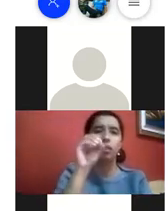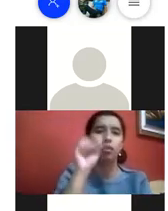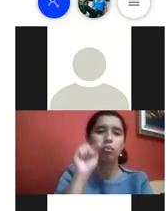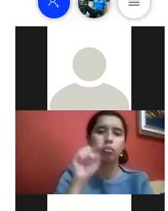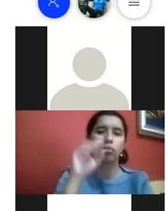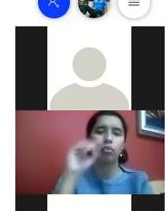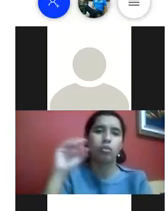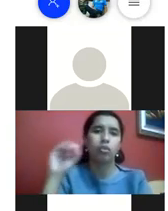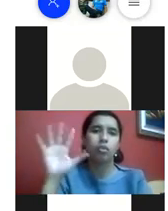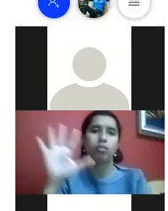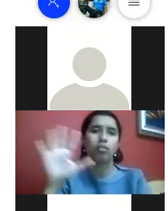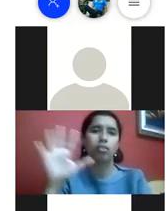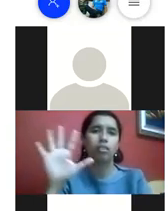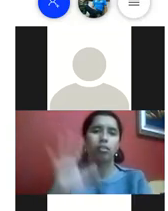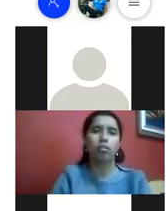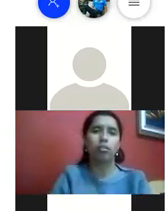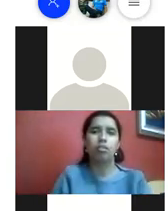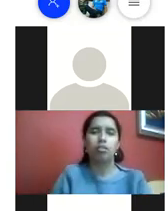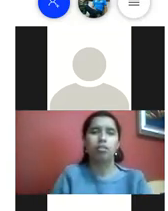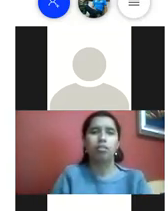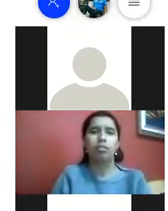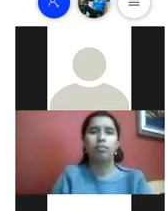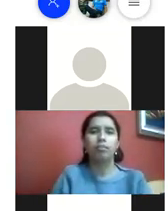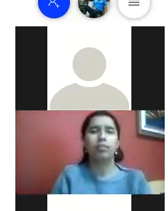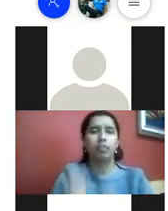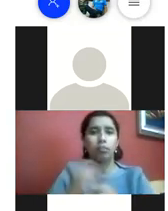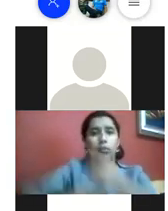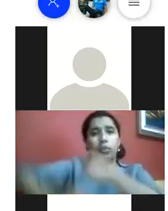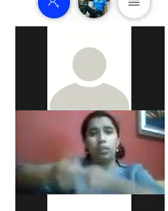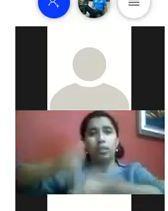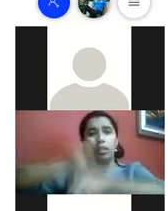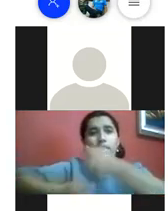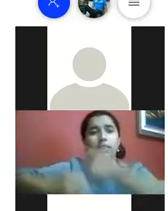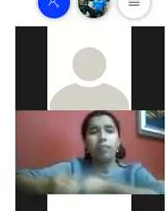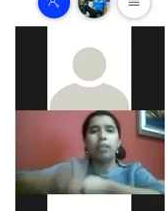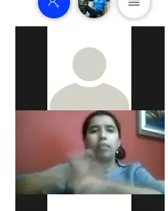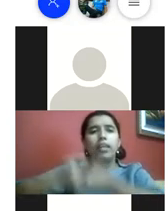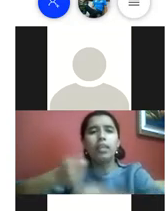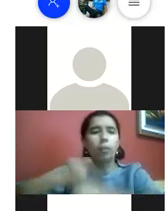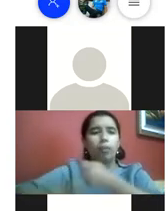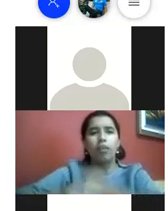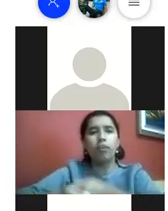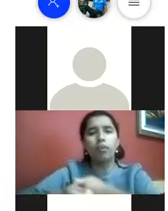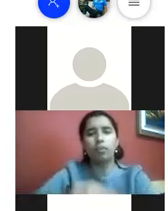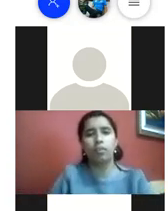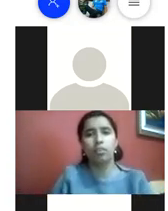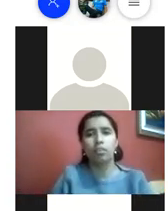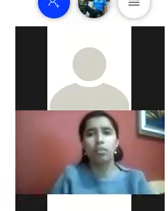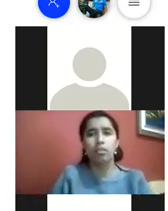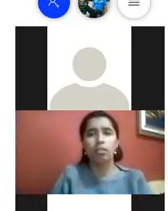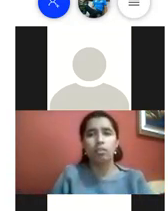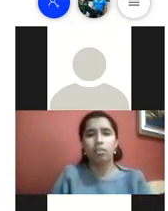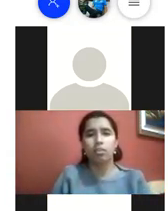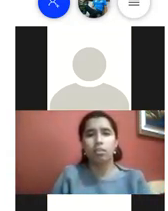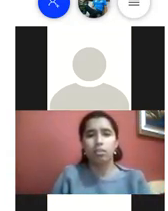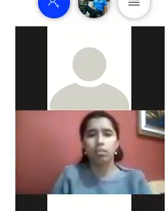Entonces, ahora hacemos el intercambio, ¿verdad? Este va a pasar a la derecha y este a la izquierda. Y